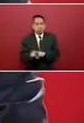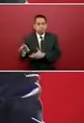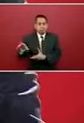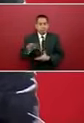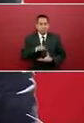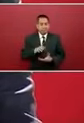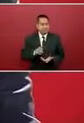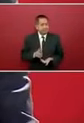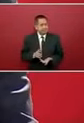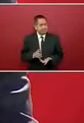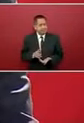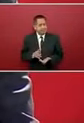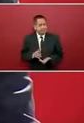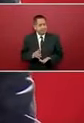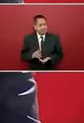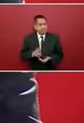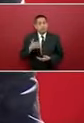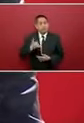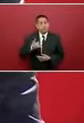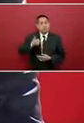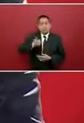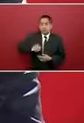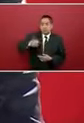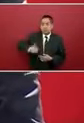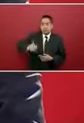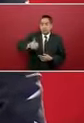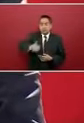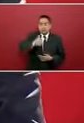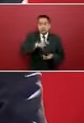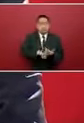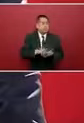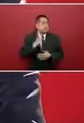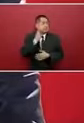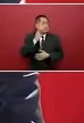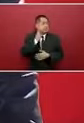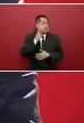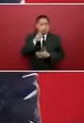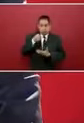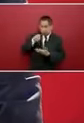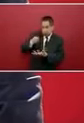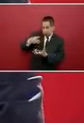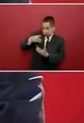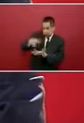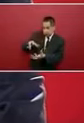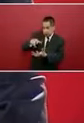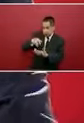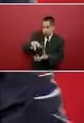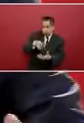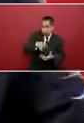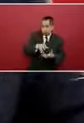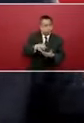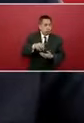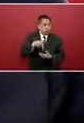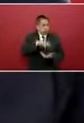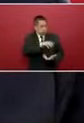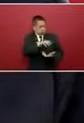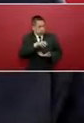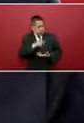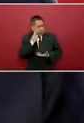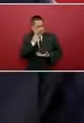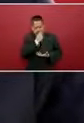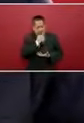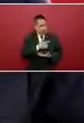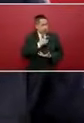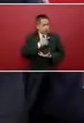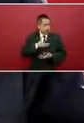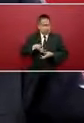y a cada diputado se le asignaba un presupuesto y ellos podían decidir